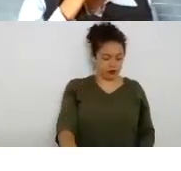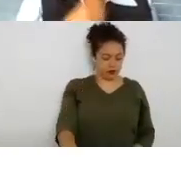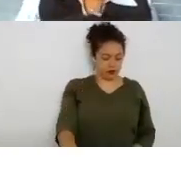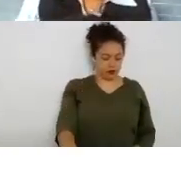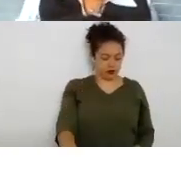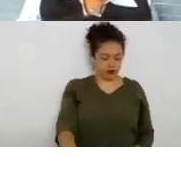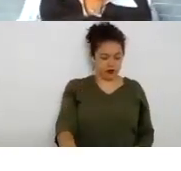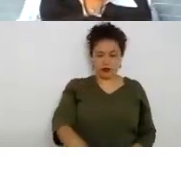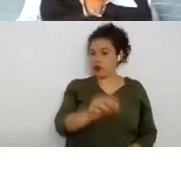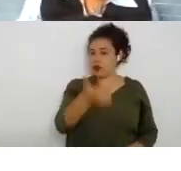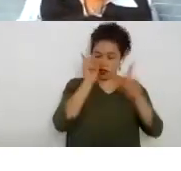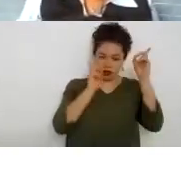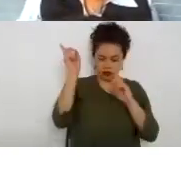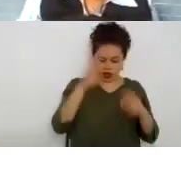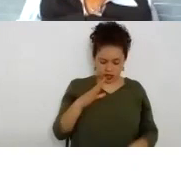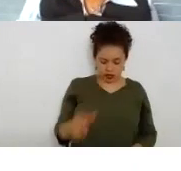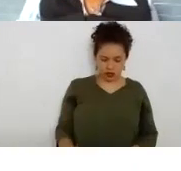¿Alguna otra duda?